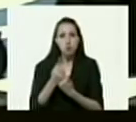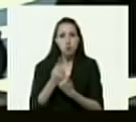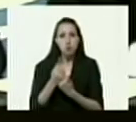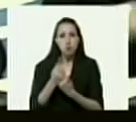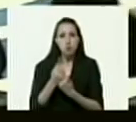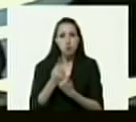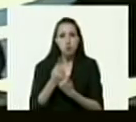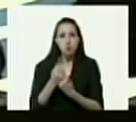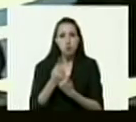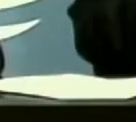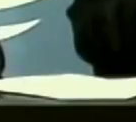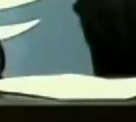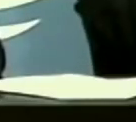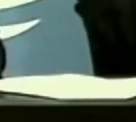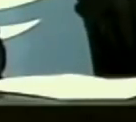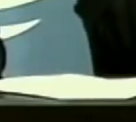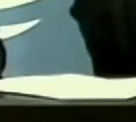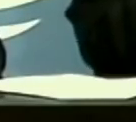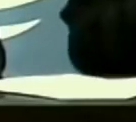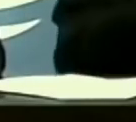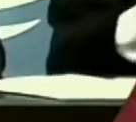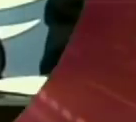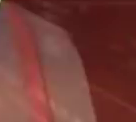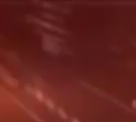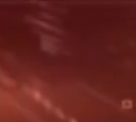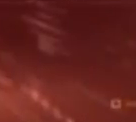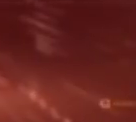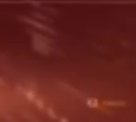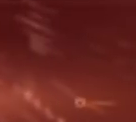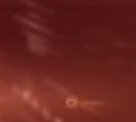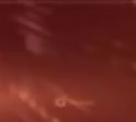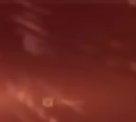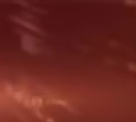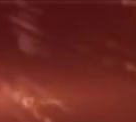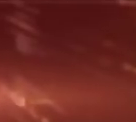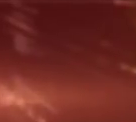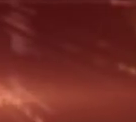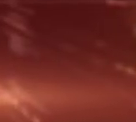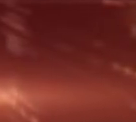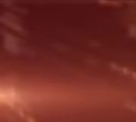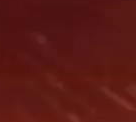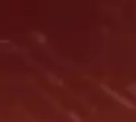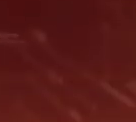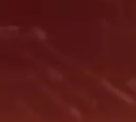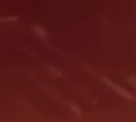también son sujetos de las políticas de protección social. El sistema.